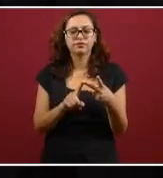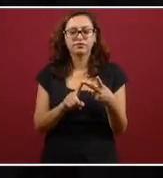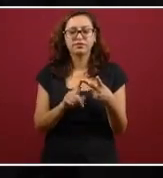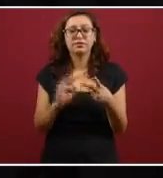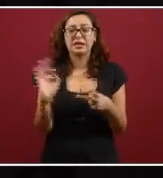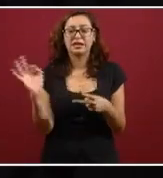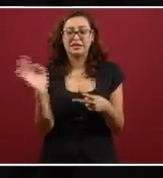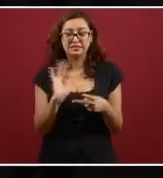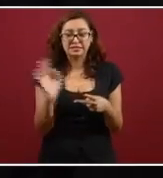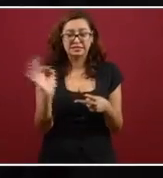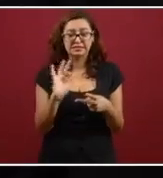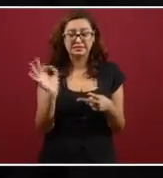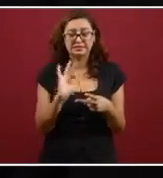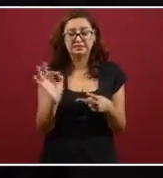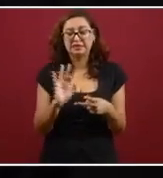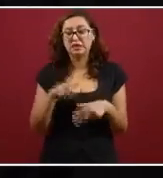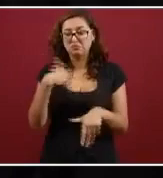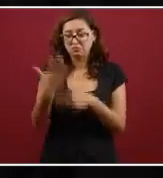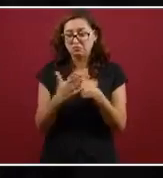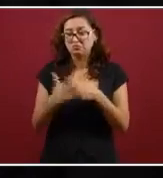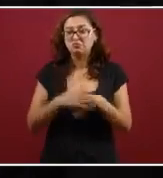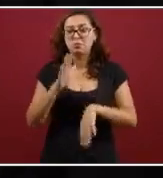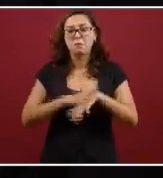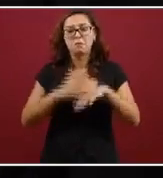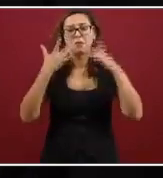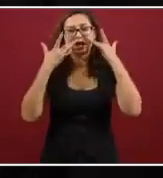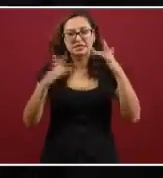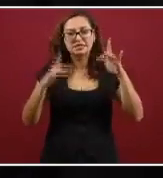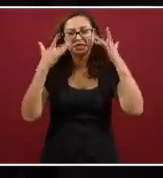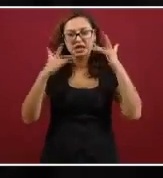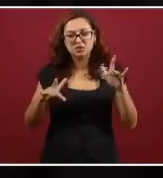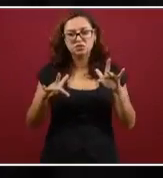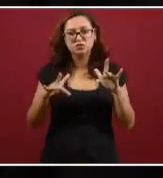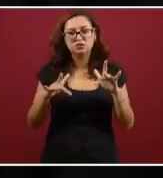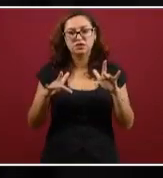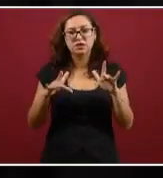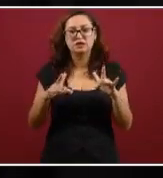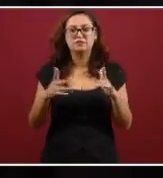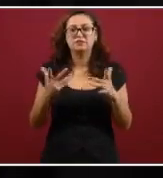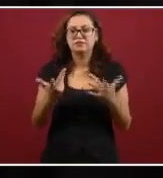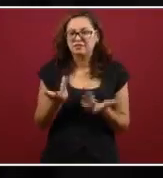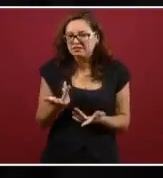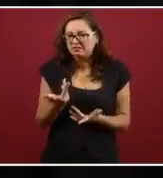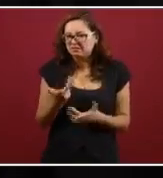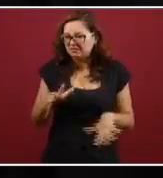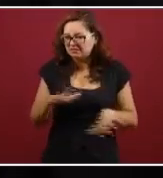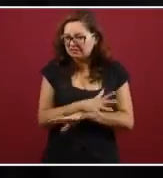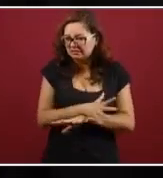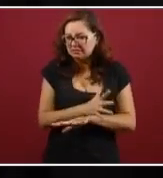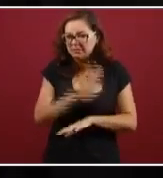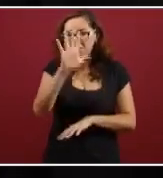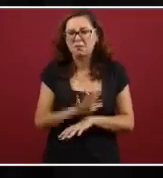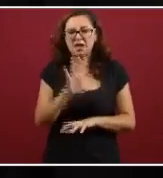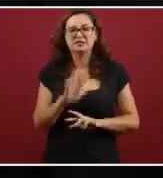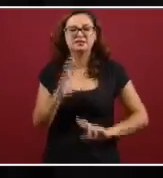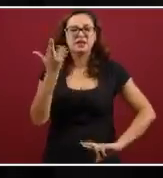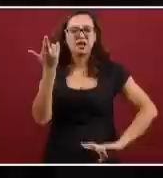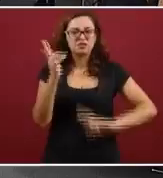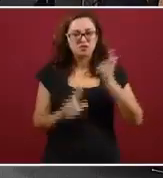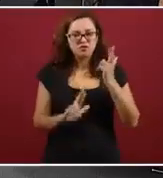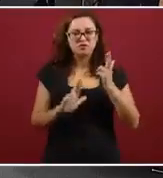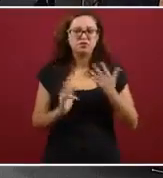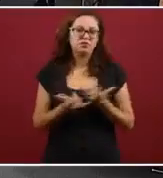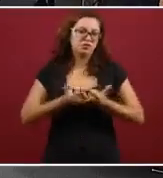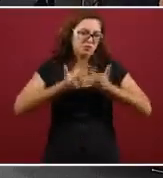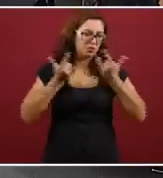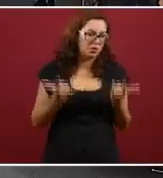pudiera haber más renuncias. Habla incluso, utilizó el concepto de revolución, ¿no?, poniendo en reseñas históricas